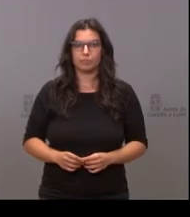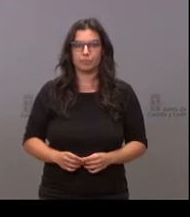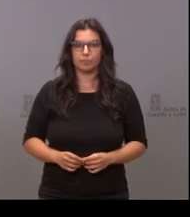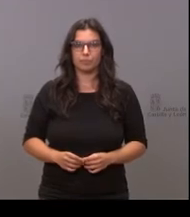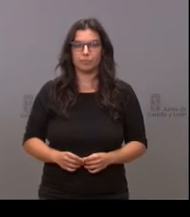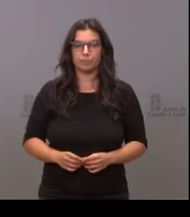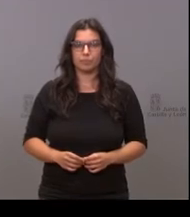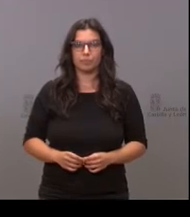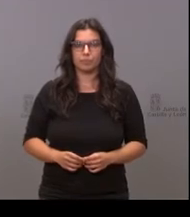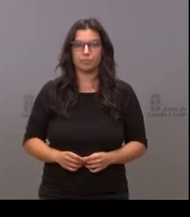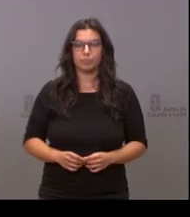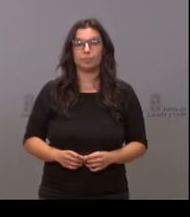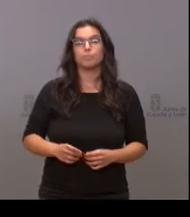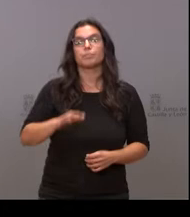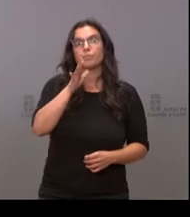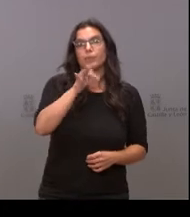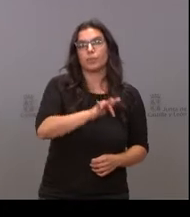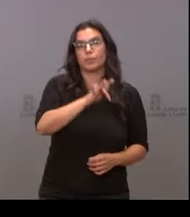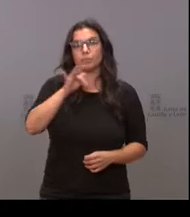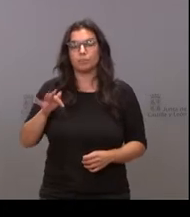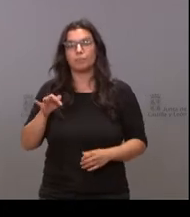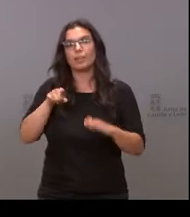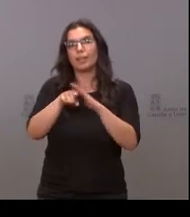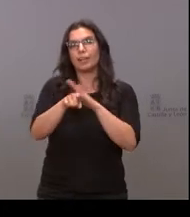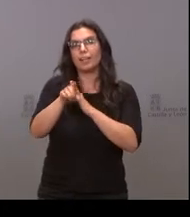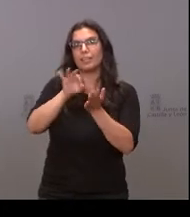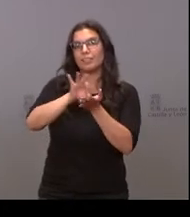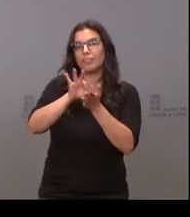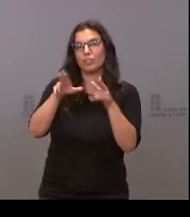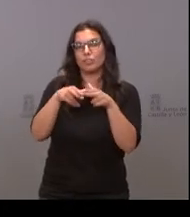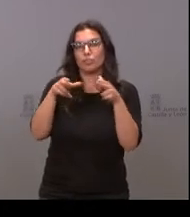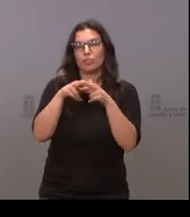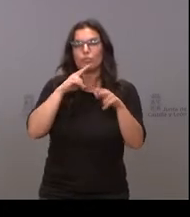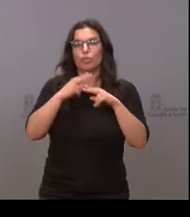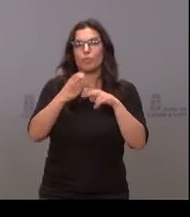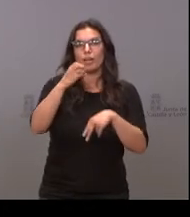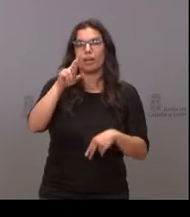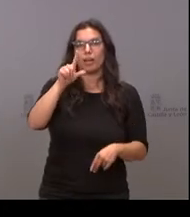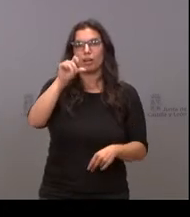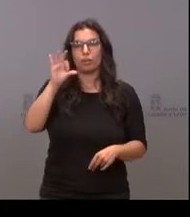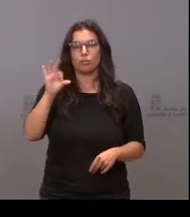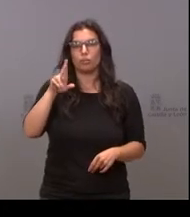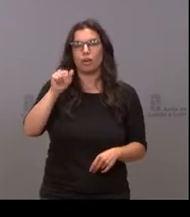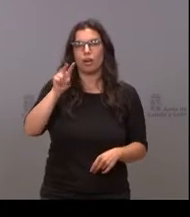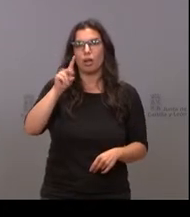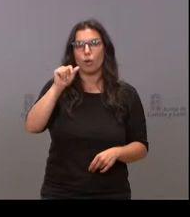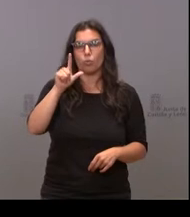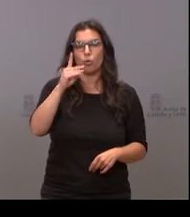servicios sociales interviene ahora perdone el gerente de servicios sociales don carlos raúl de pablos